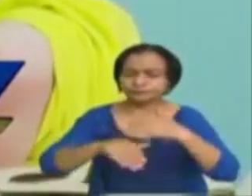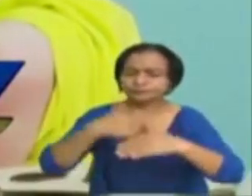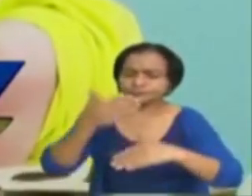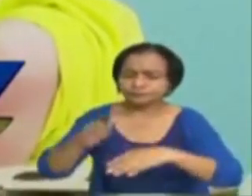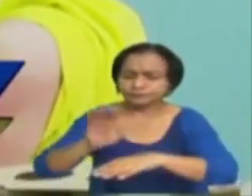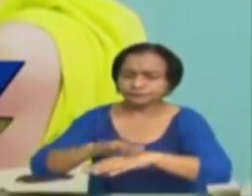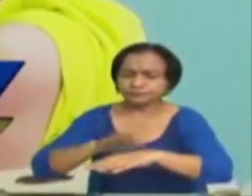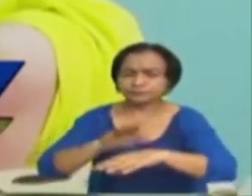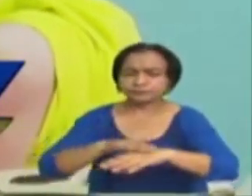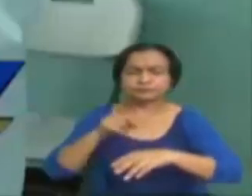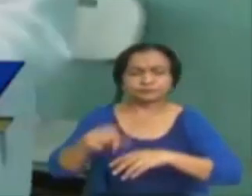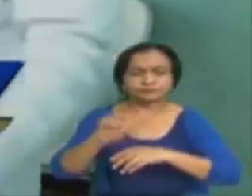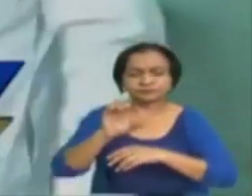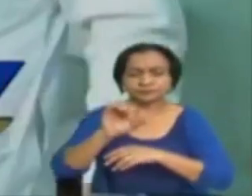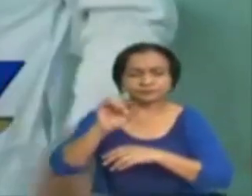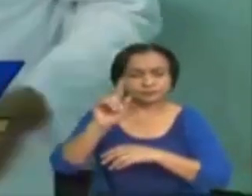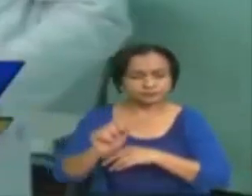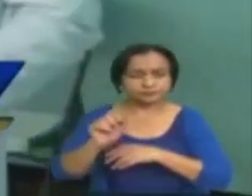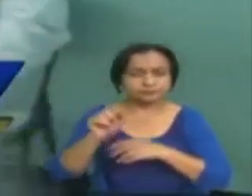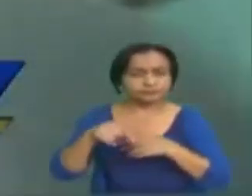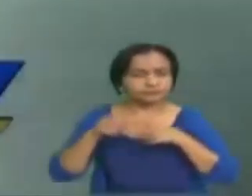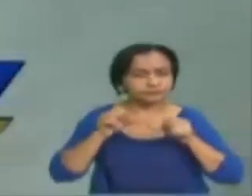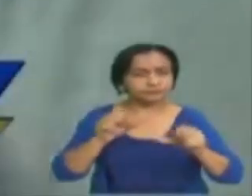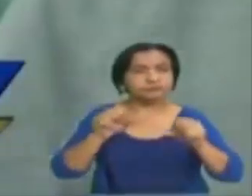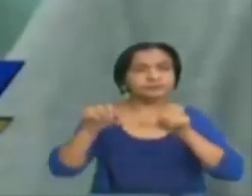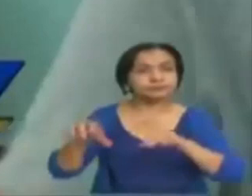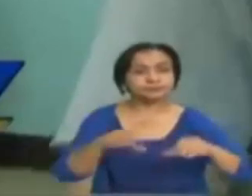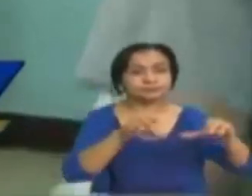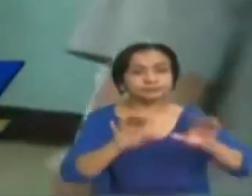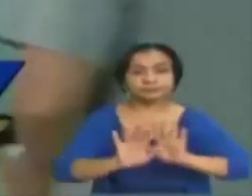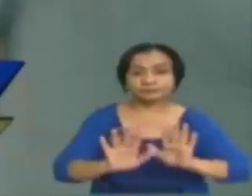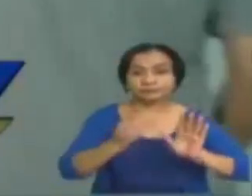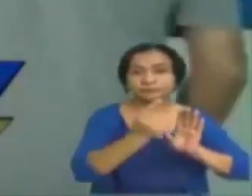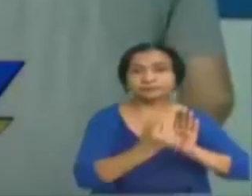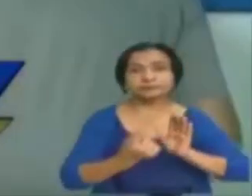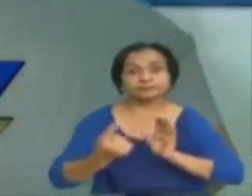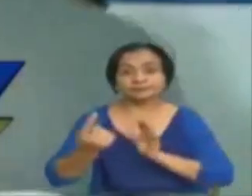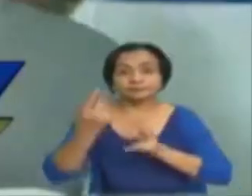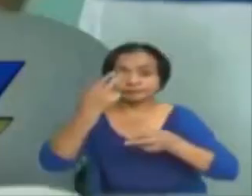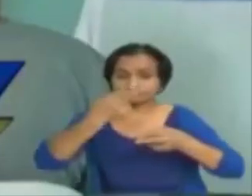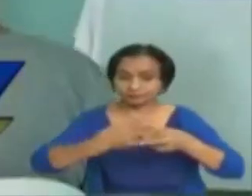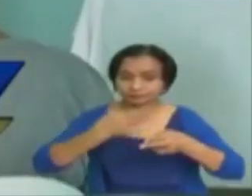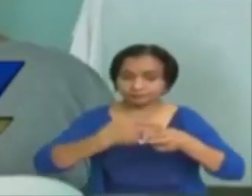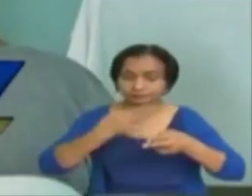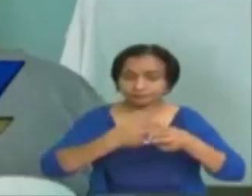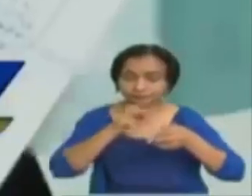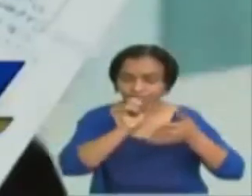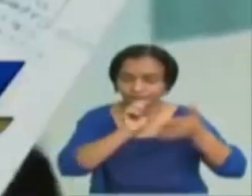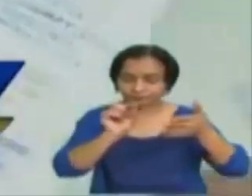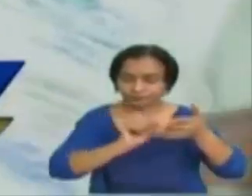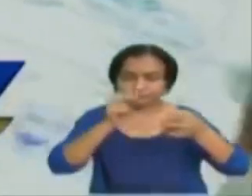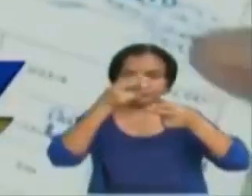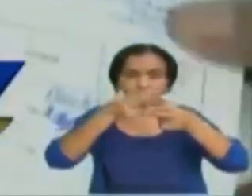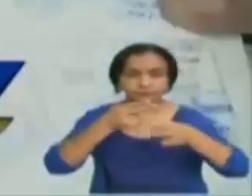y jornadas de corazón sano en distintos municipios del país. Siempre en temas de salud, Murillo afirmó que el